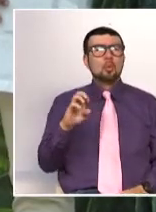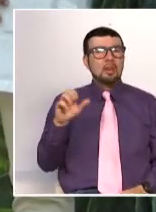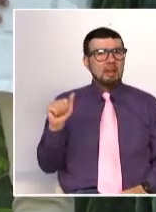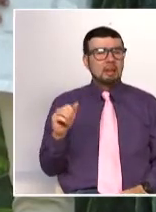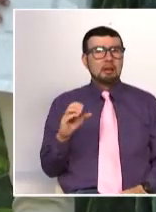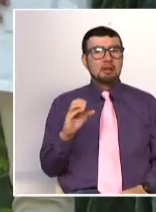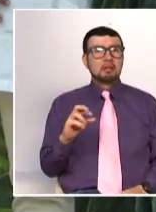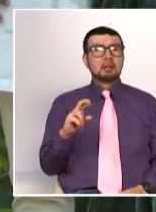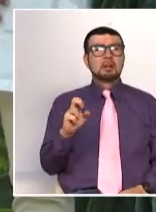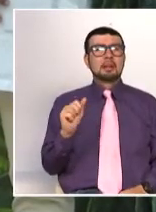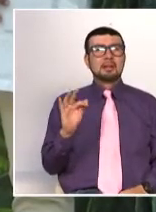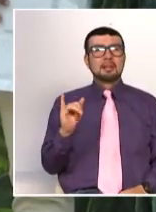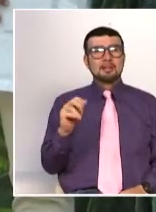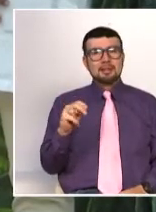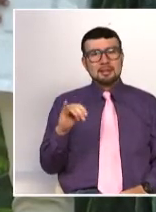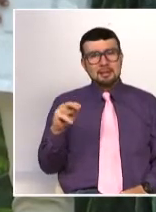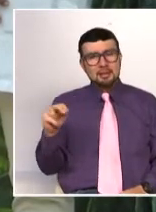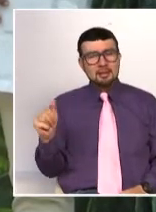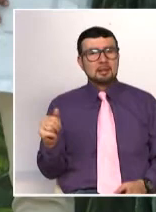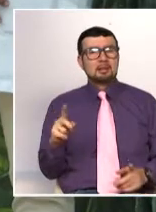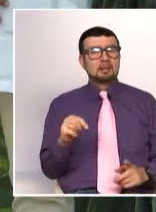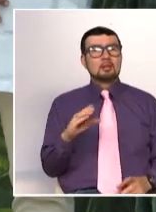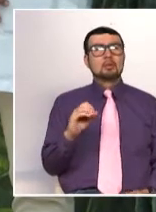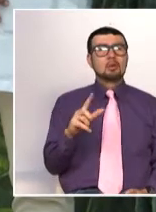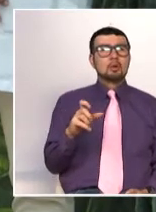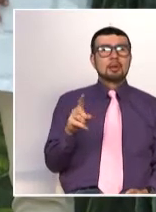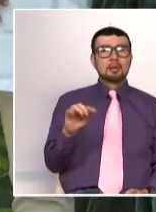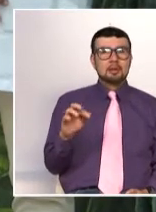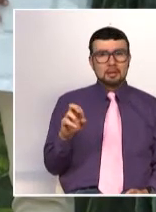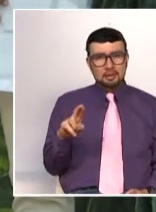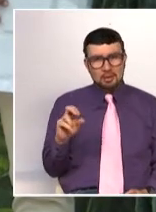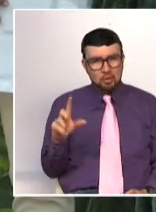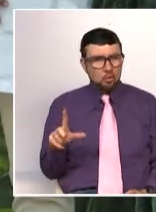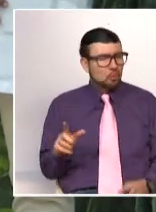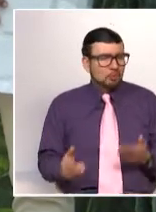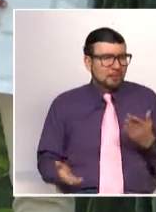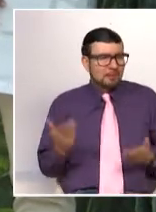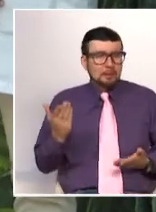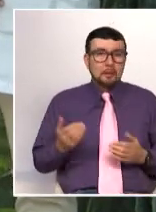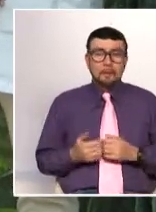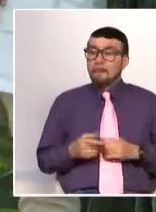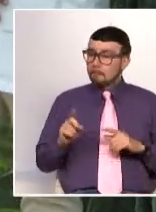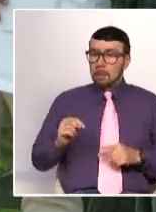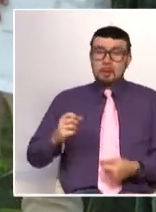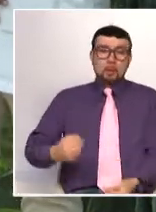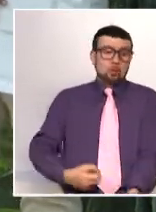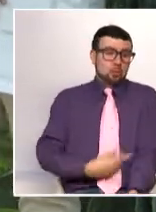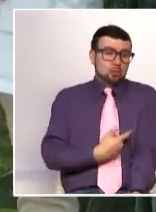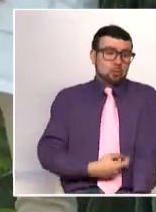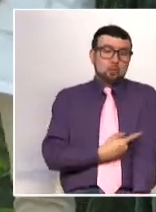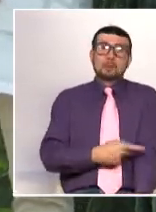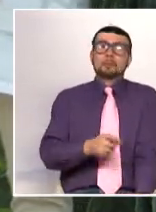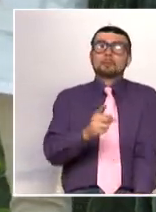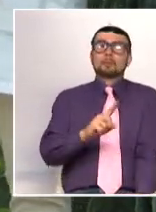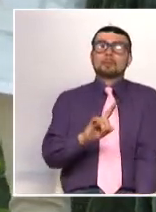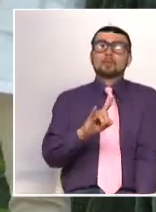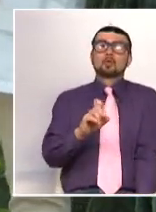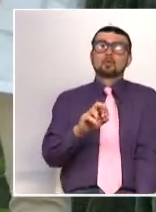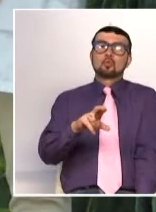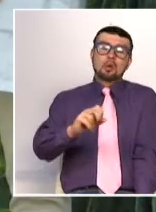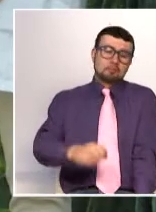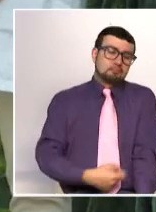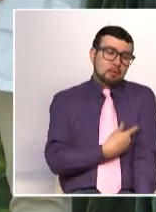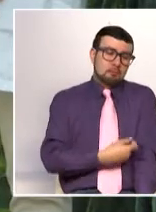como puede ser colesterol y se le coloca además de eso unos suelos son unos suelos donde está